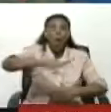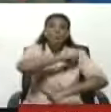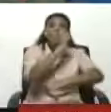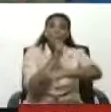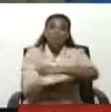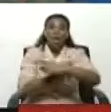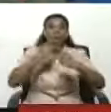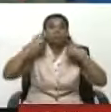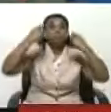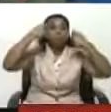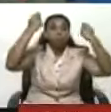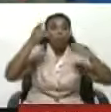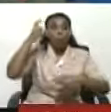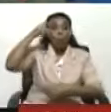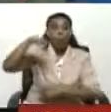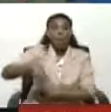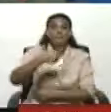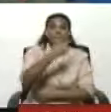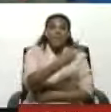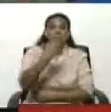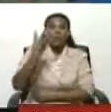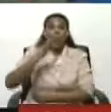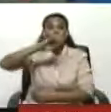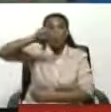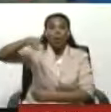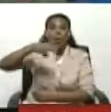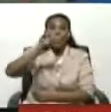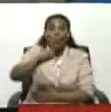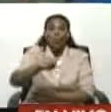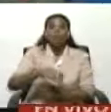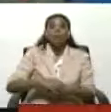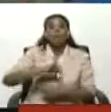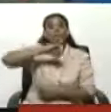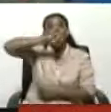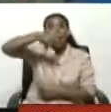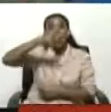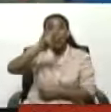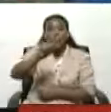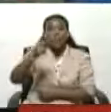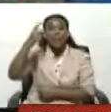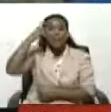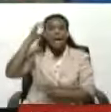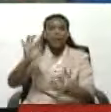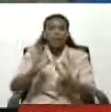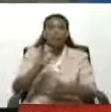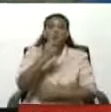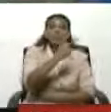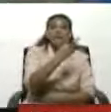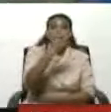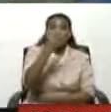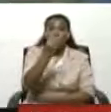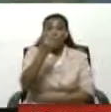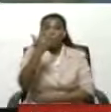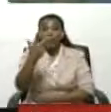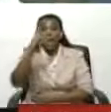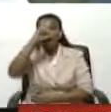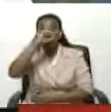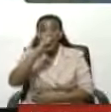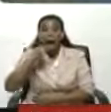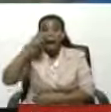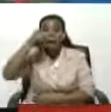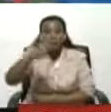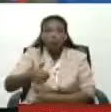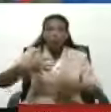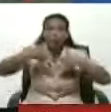popular, estar hoy 24 de junio, en este día histórico de la patria, 203 años. Gracias, querido gobernador,